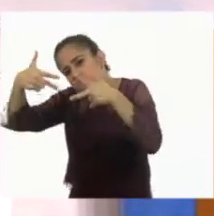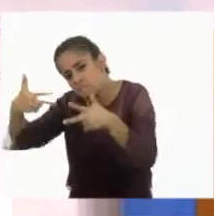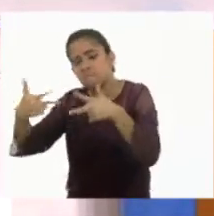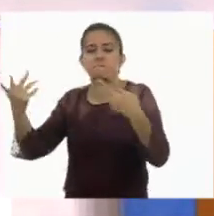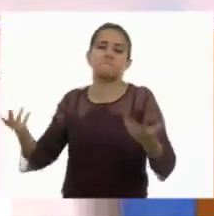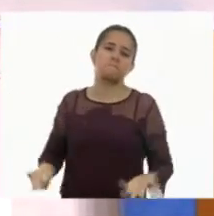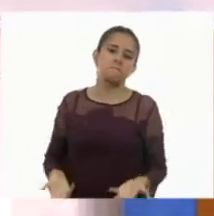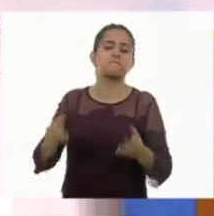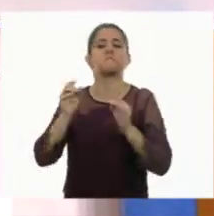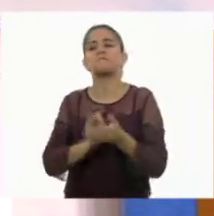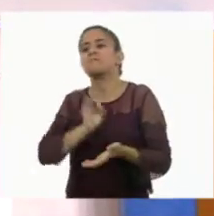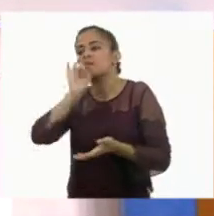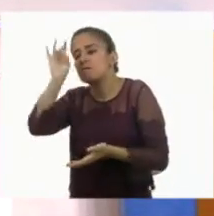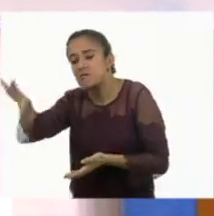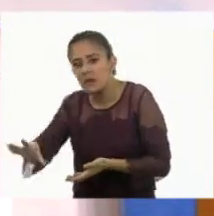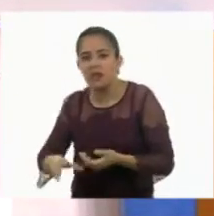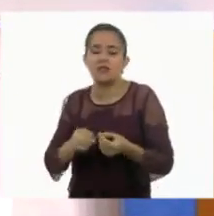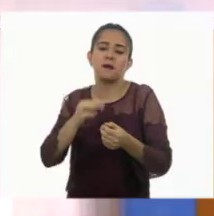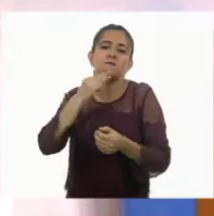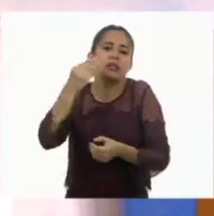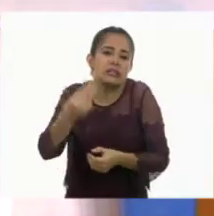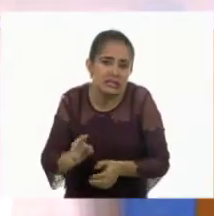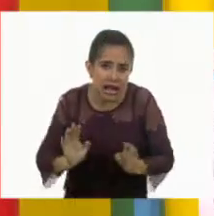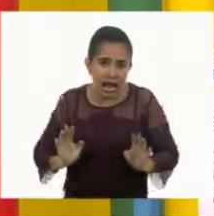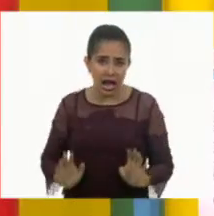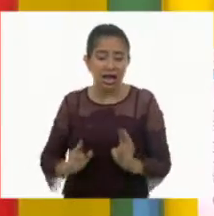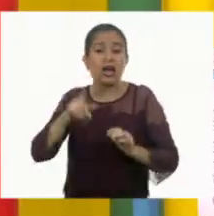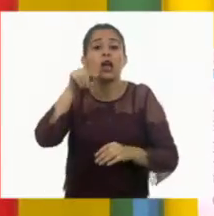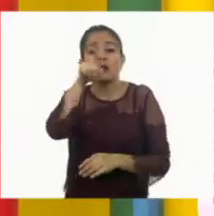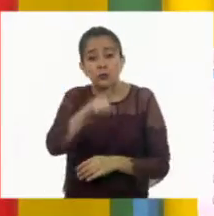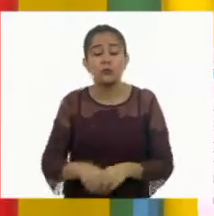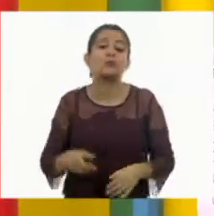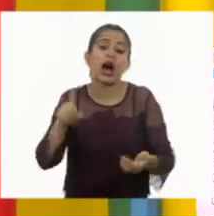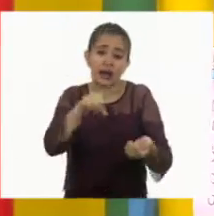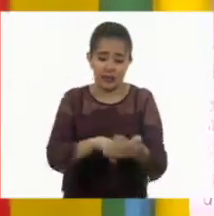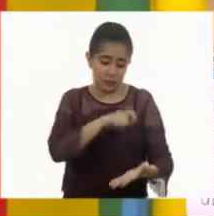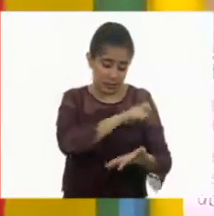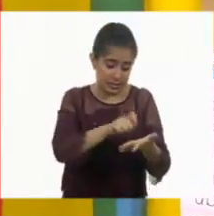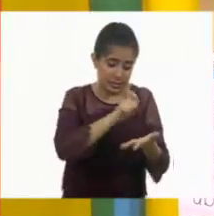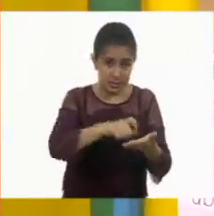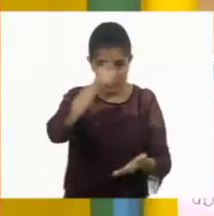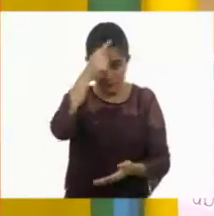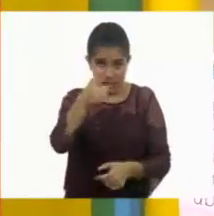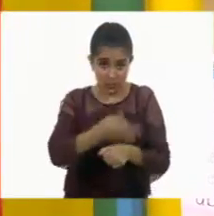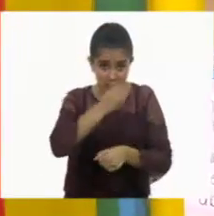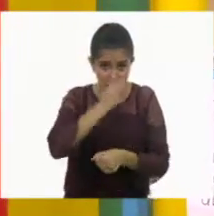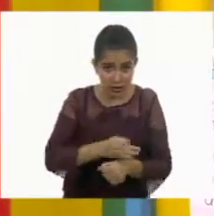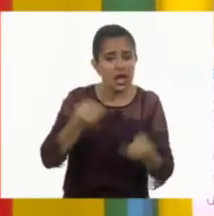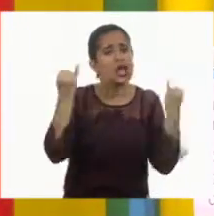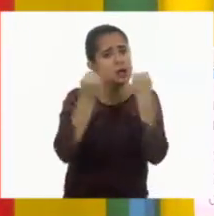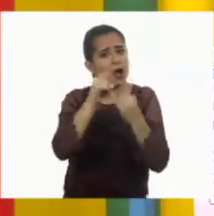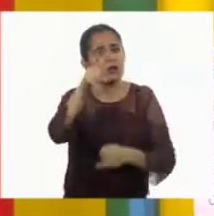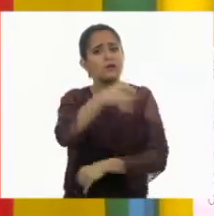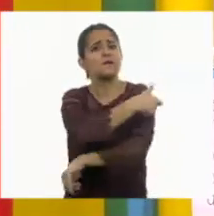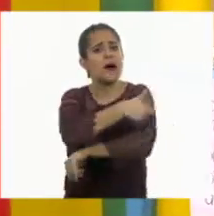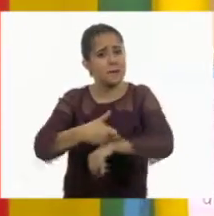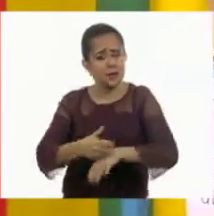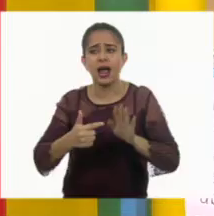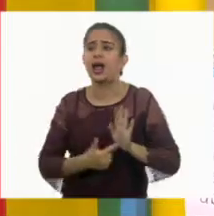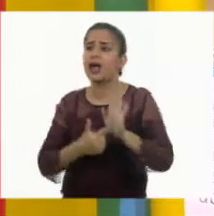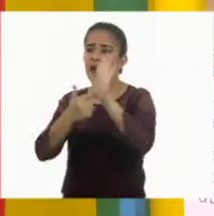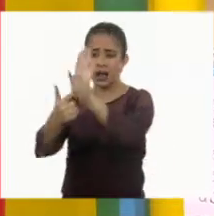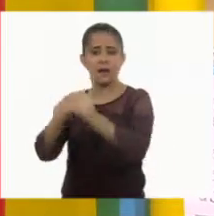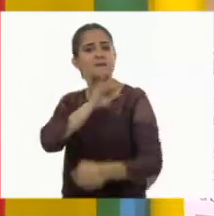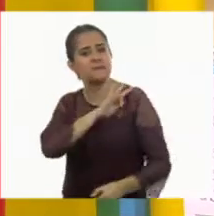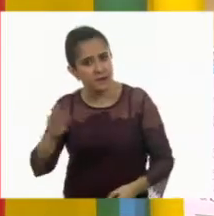por lo pronto se los das a conocer a tu familia. ¿Cómo ves? Me encanta, sí. Hemos estado dándole seguimiento a esto de contar los chistes. Ya vimos